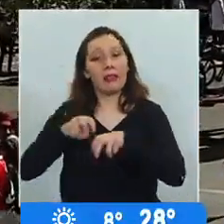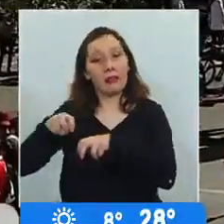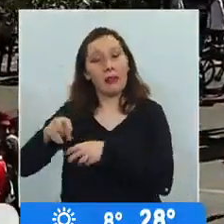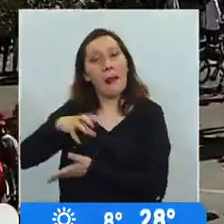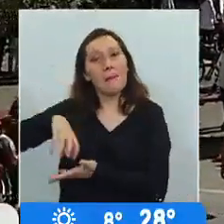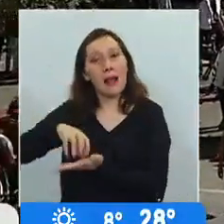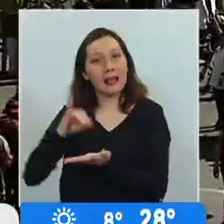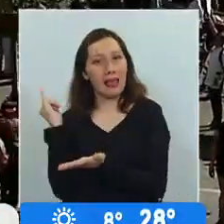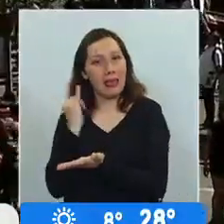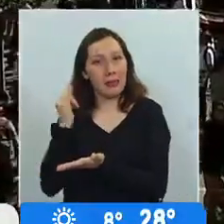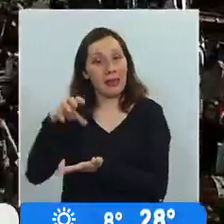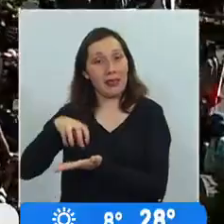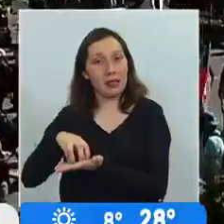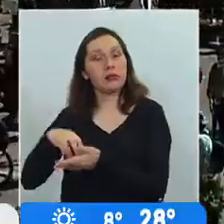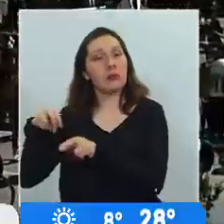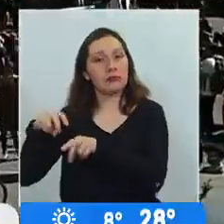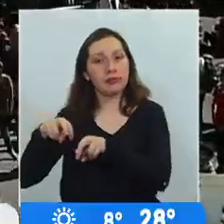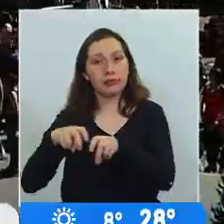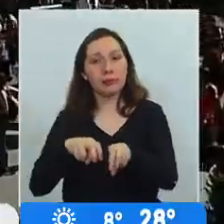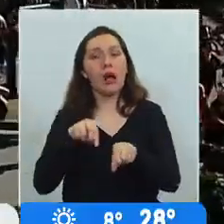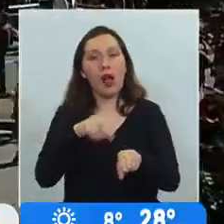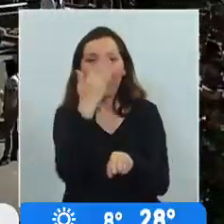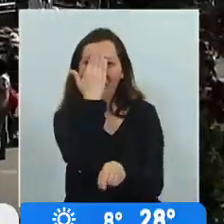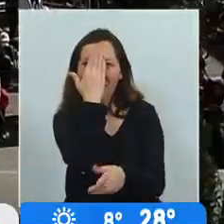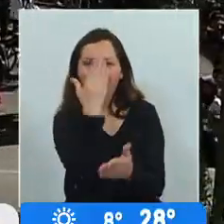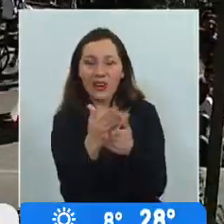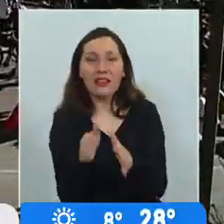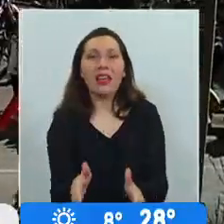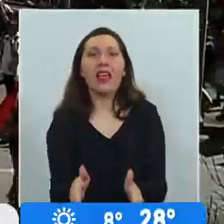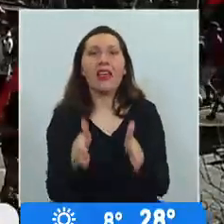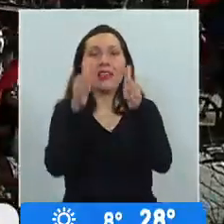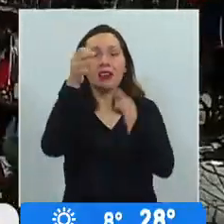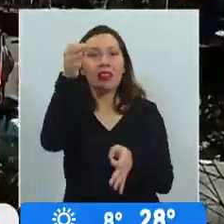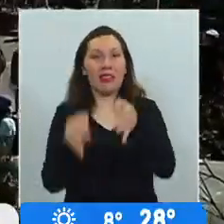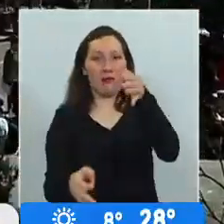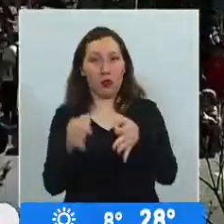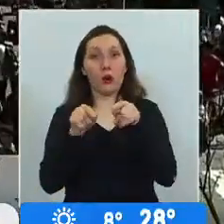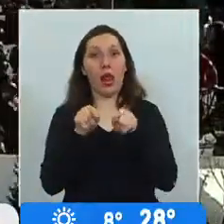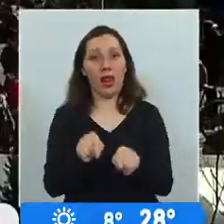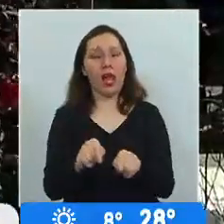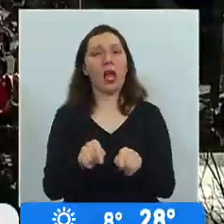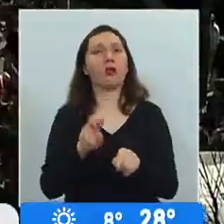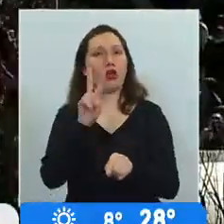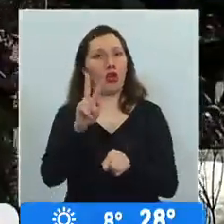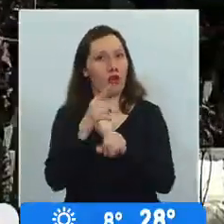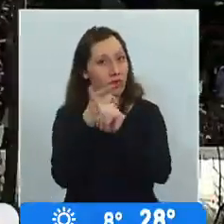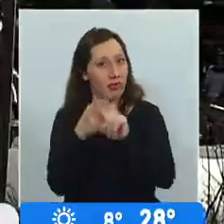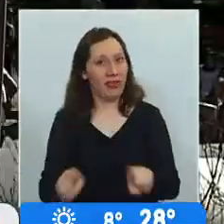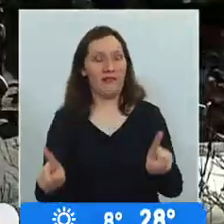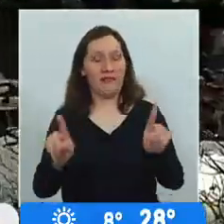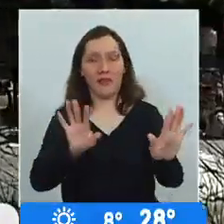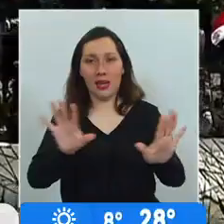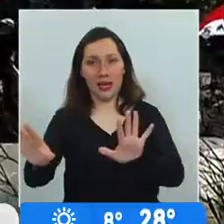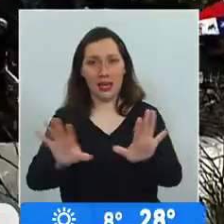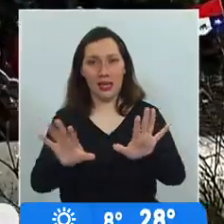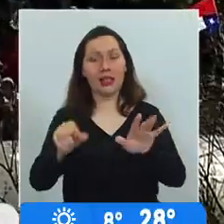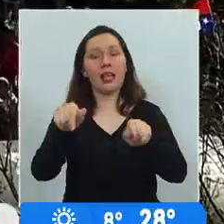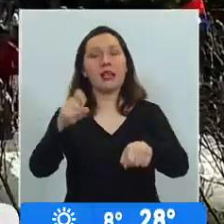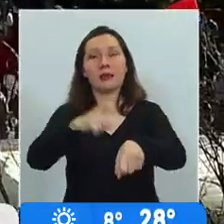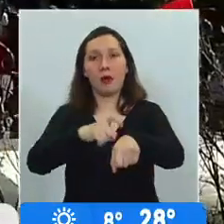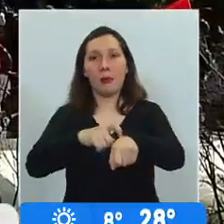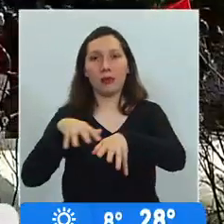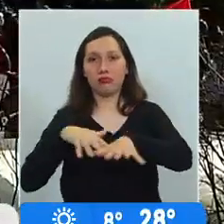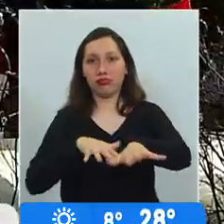Plaza Independencia. Ahora nos encontramos enfrente al edificio de tribunales, donde se viven dos caras en este momento